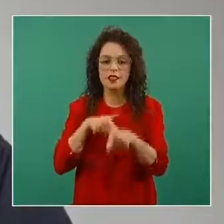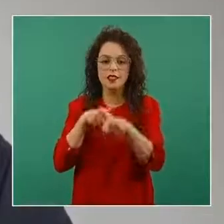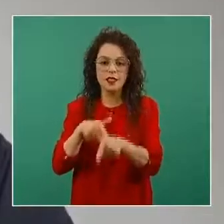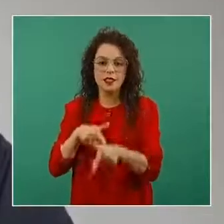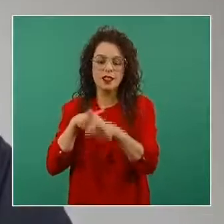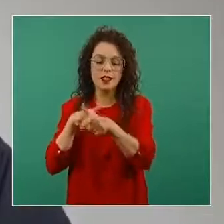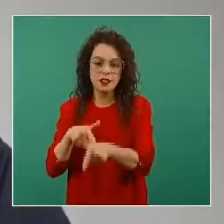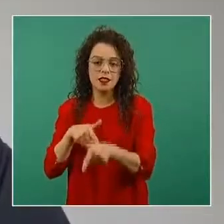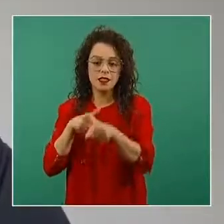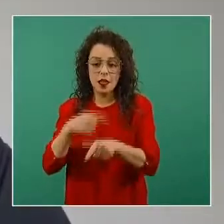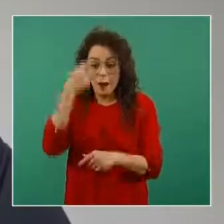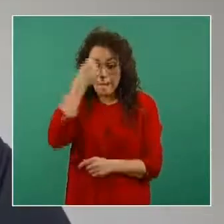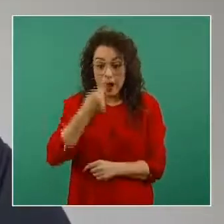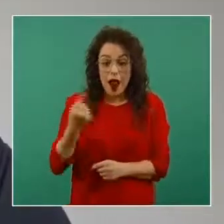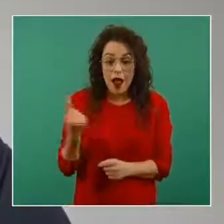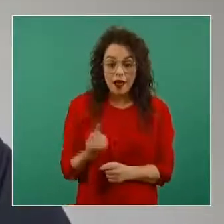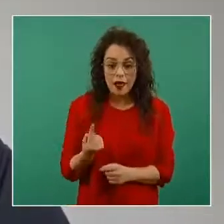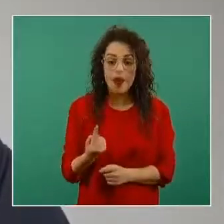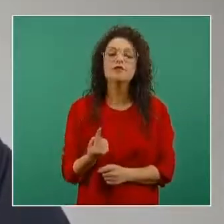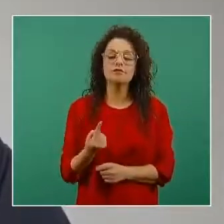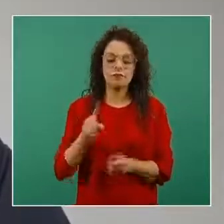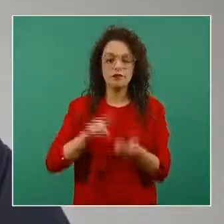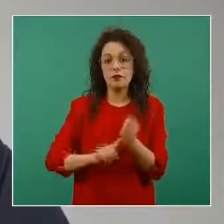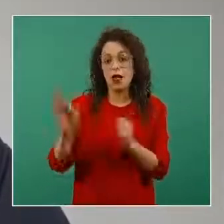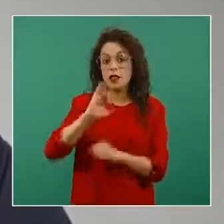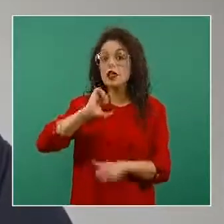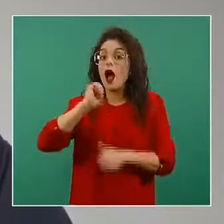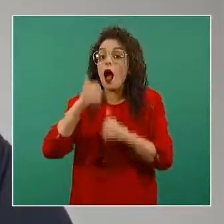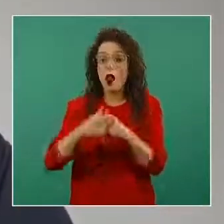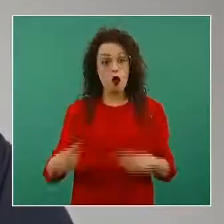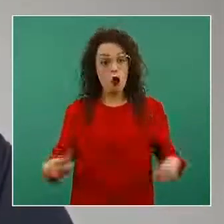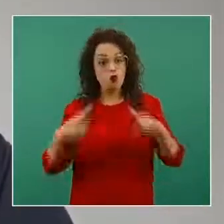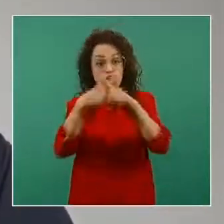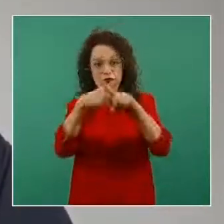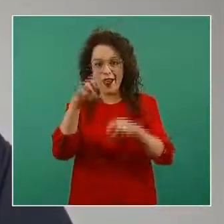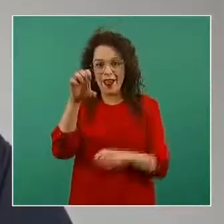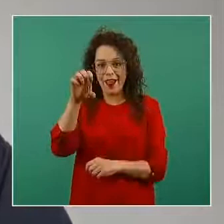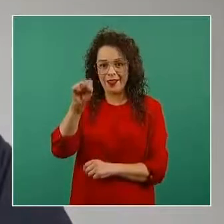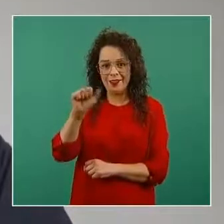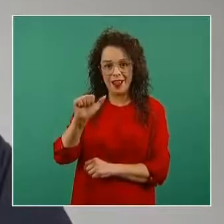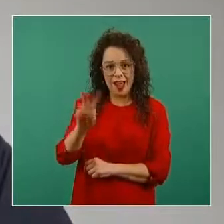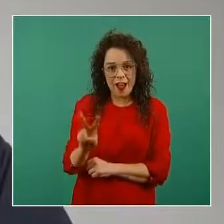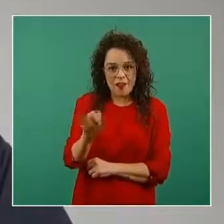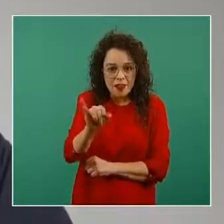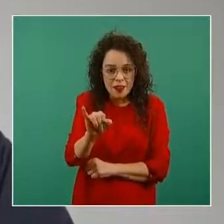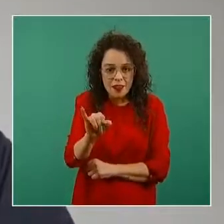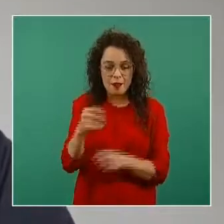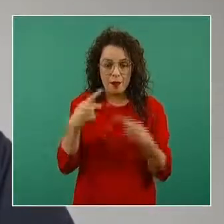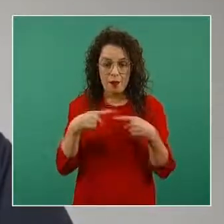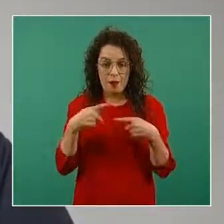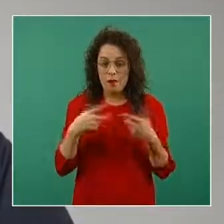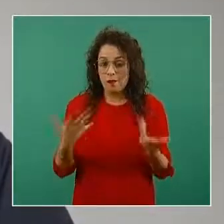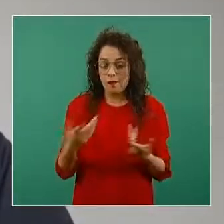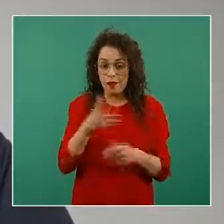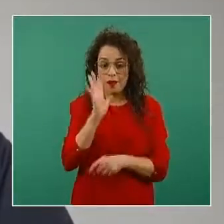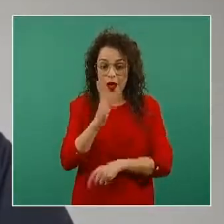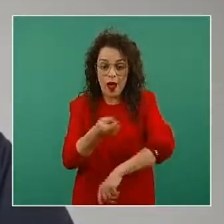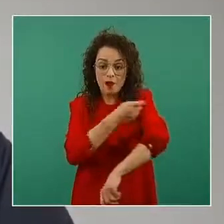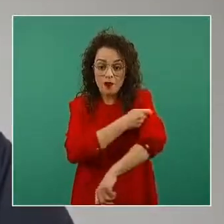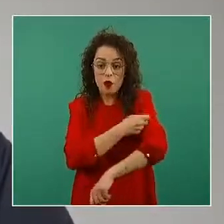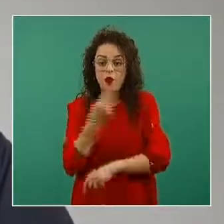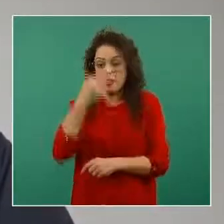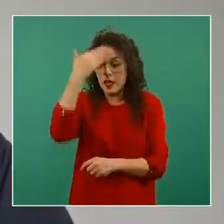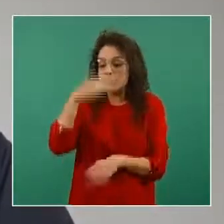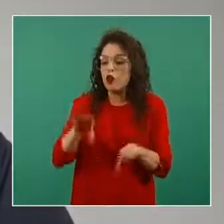efecto precisamente de los ESAVIS y del estado de salud de las personas que reciben la vacuna, pero también muy